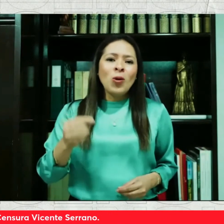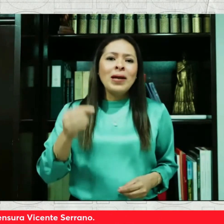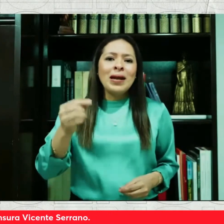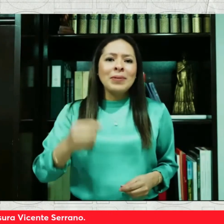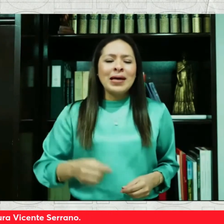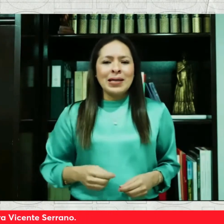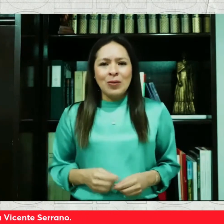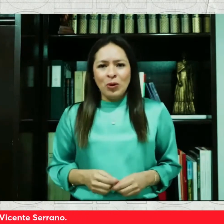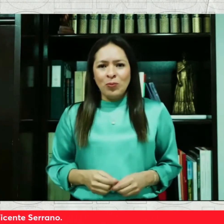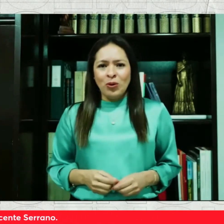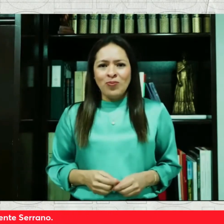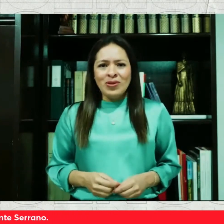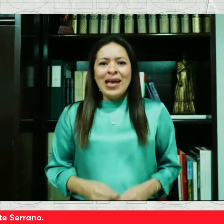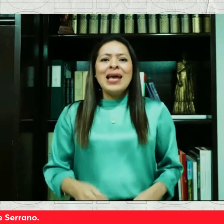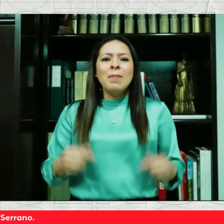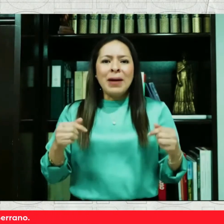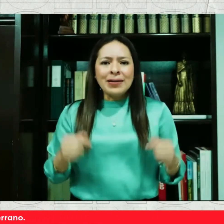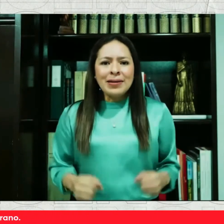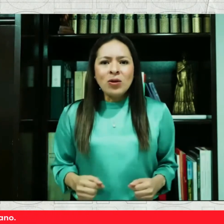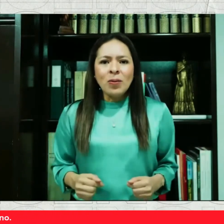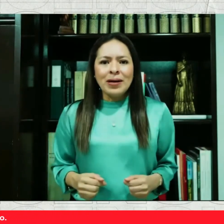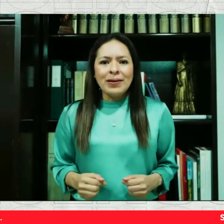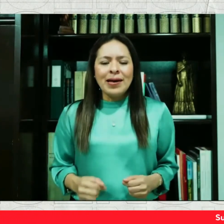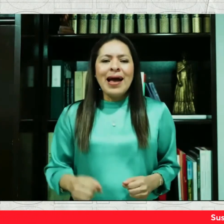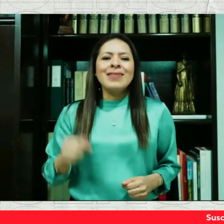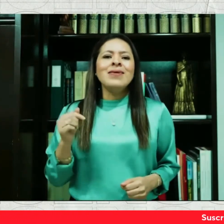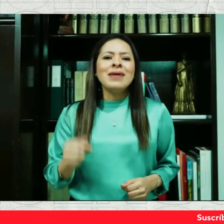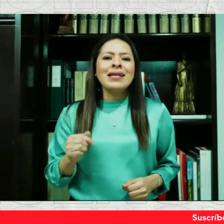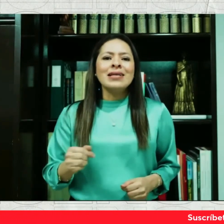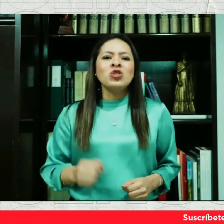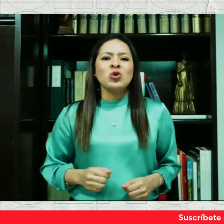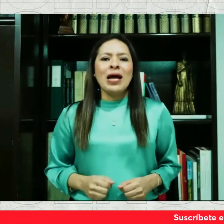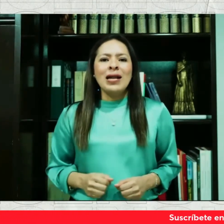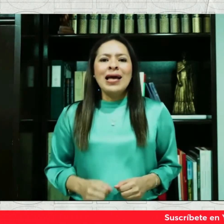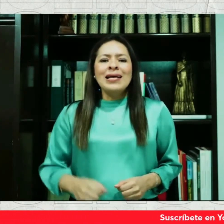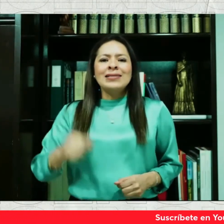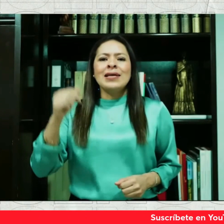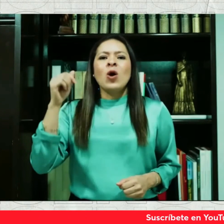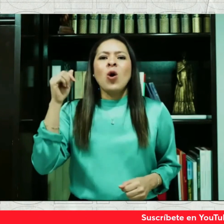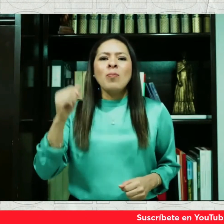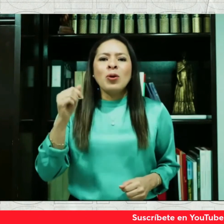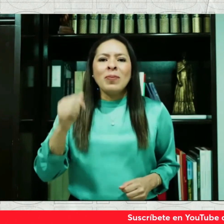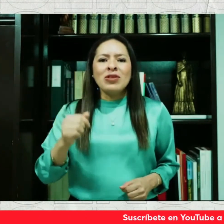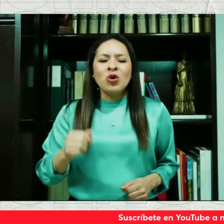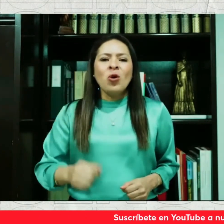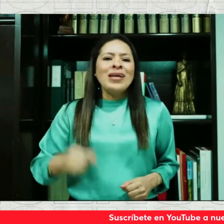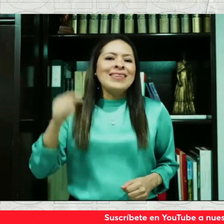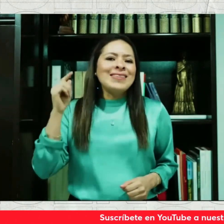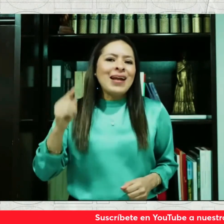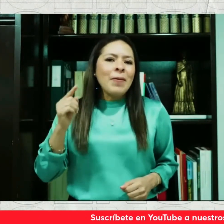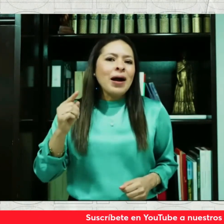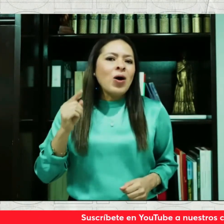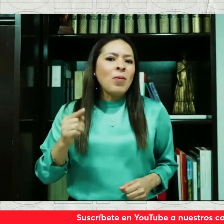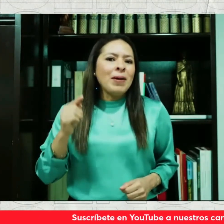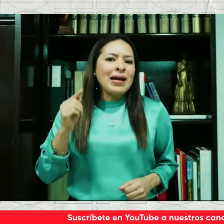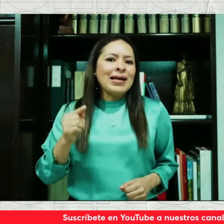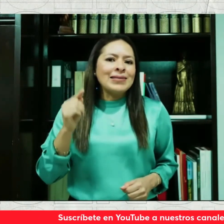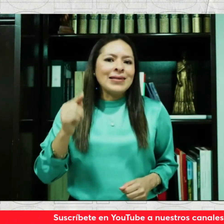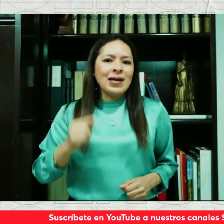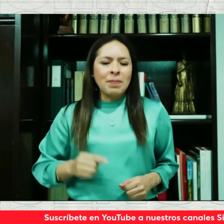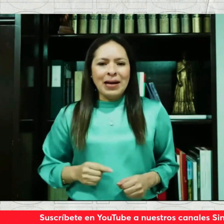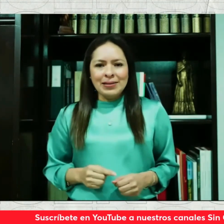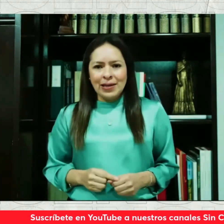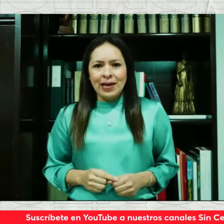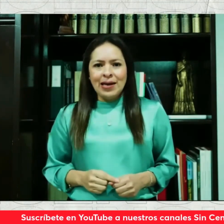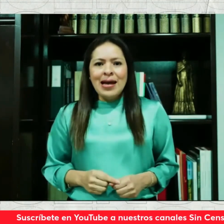no ve la viga en el propio. El Partido Verde a nivel nacional se comprometió y trabajó para alcanzar